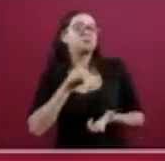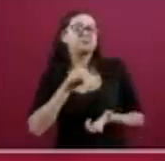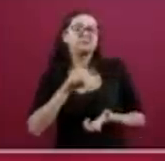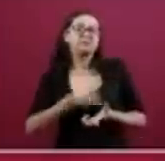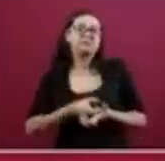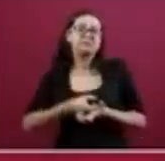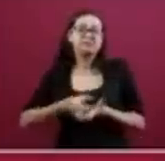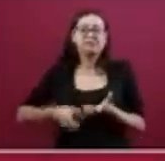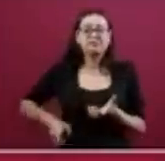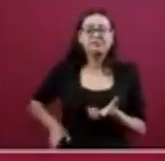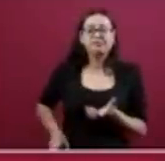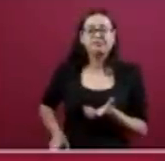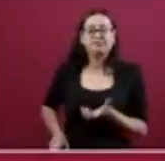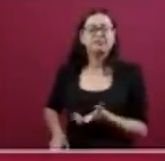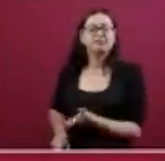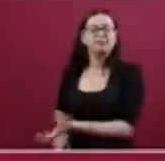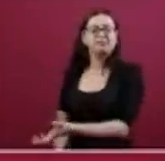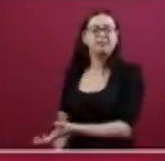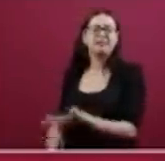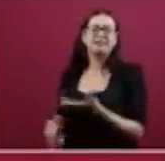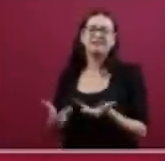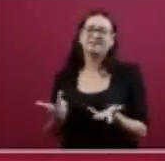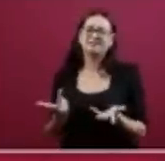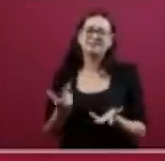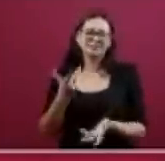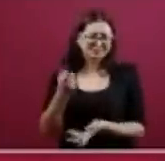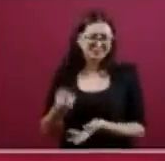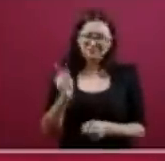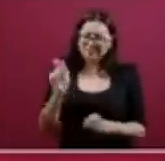Entonces eso debe determinar, eso es corrupción.